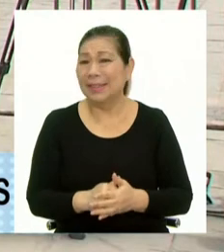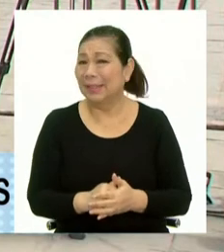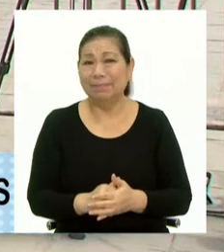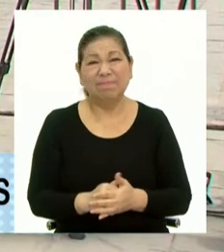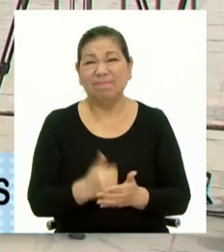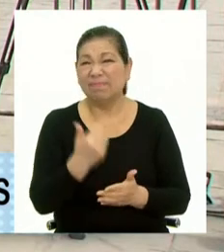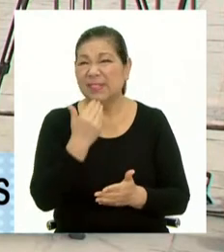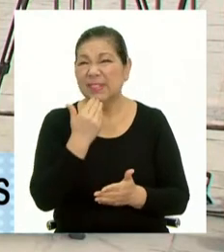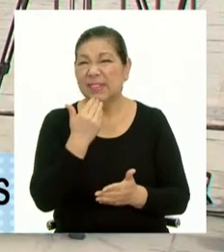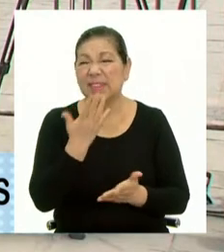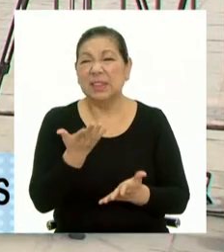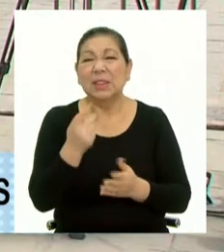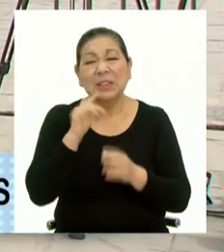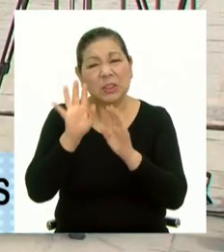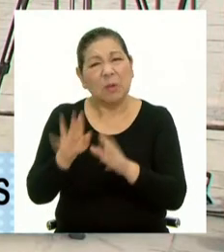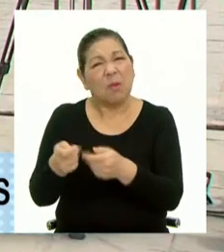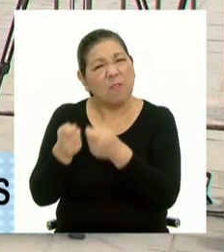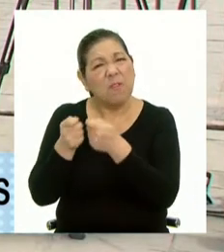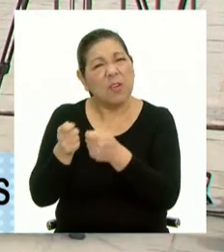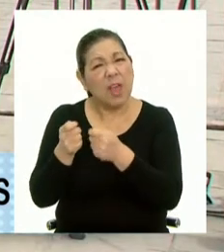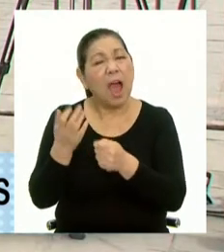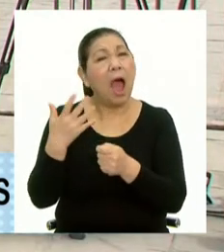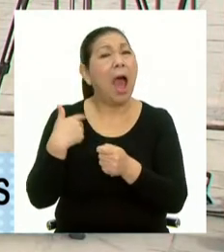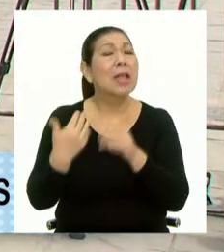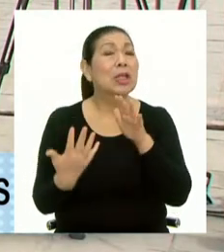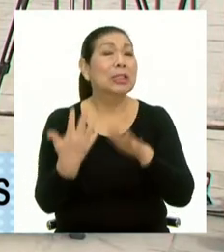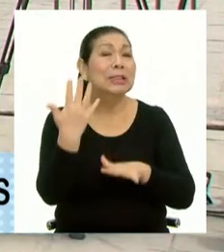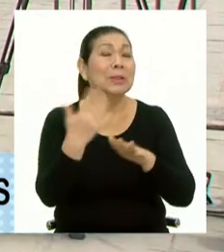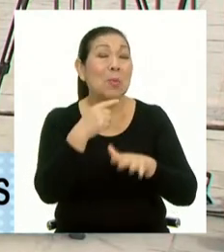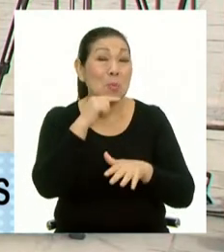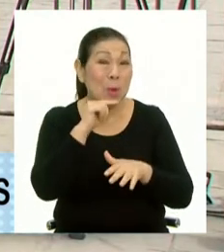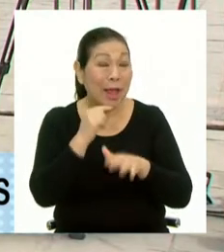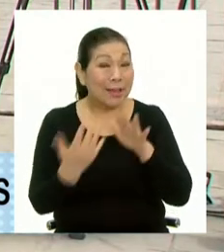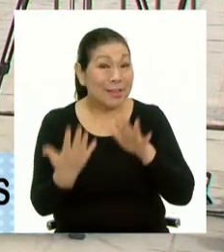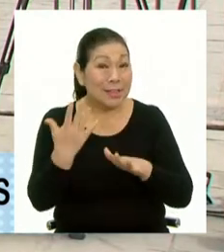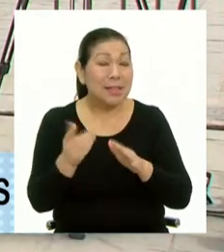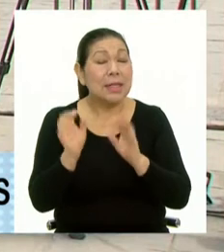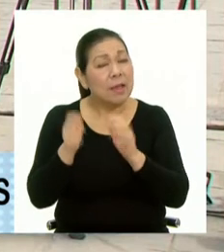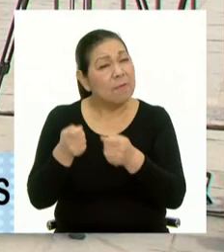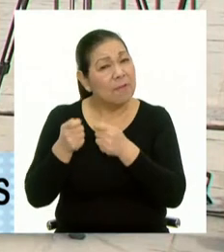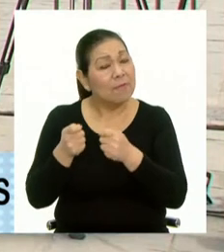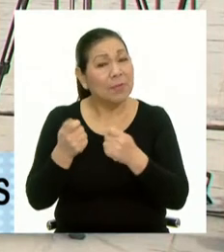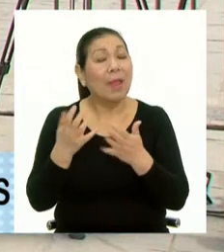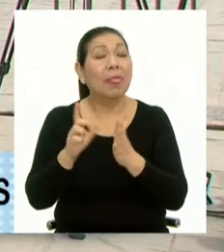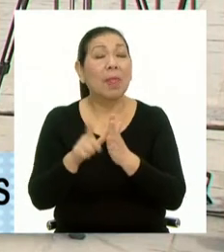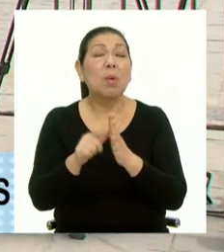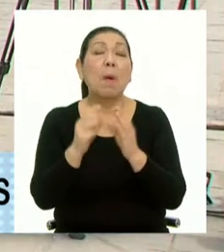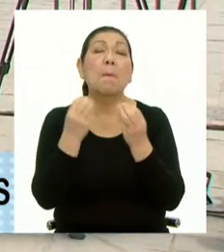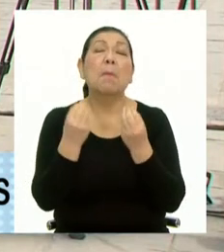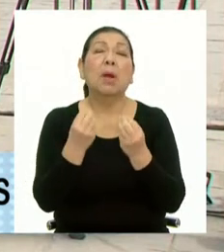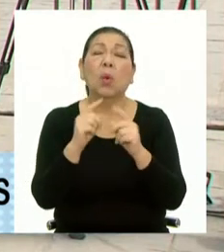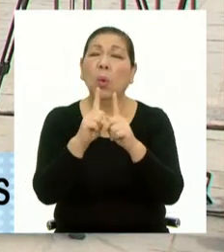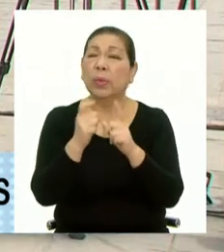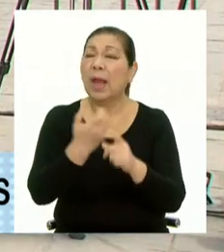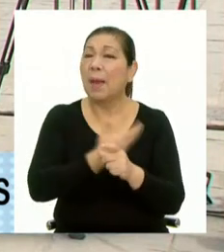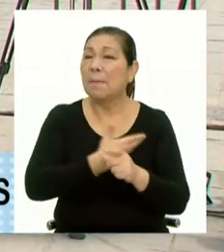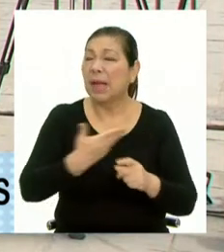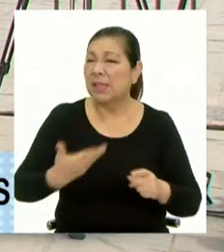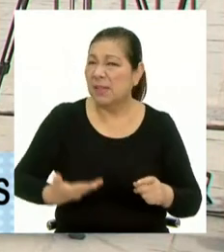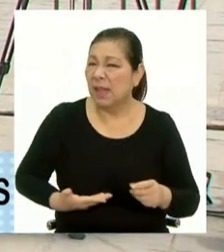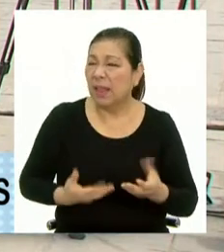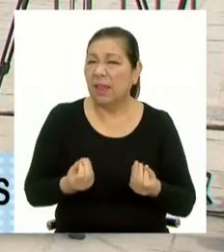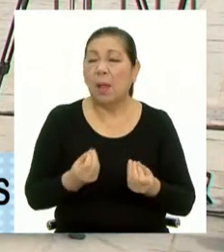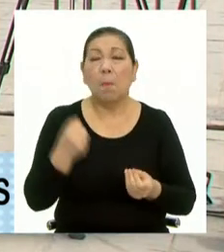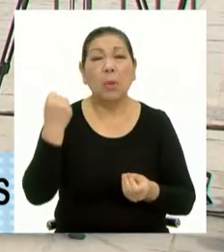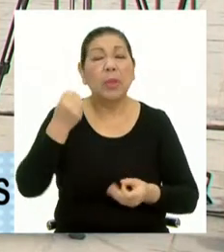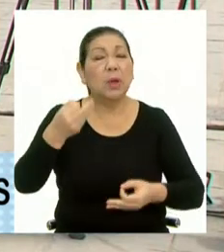a quien venía acosando desde que tenía 15 años de edad. Sobre este tema se le ha preguntado a la presidenta